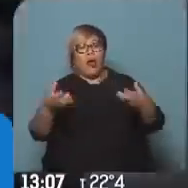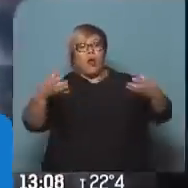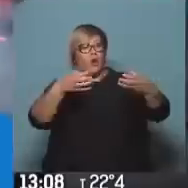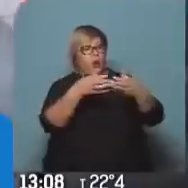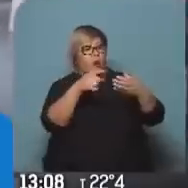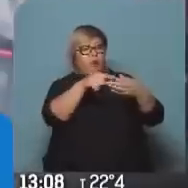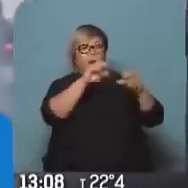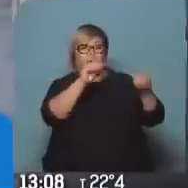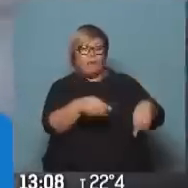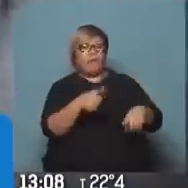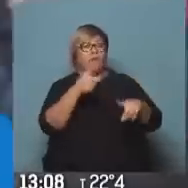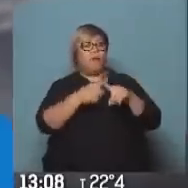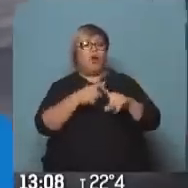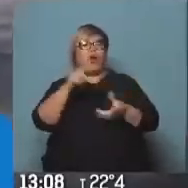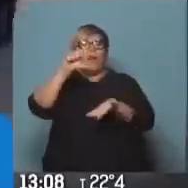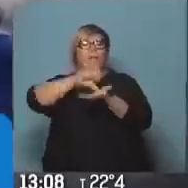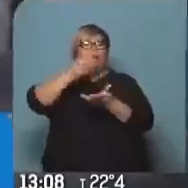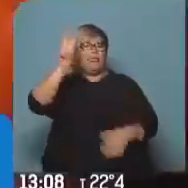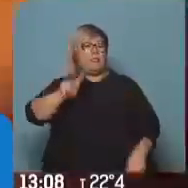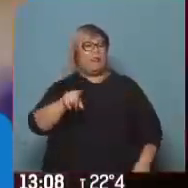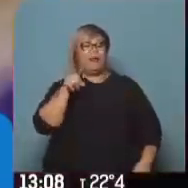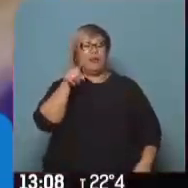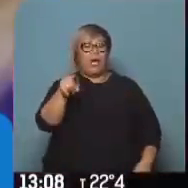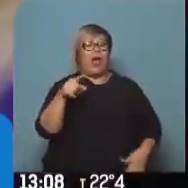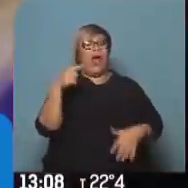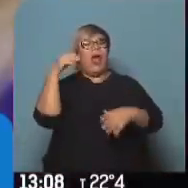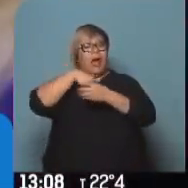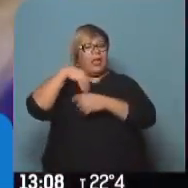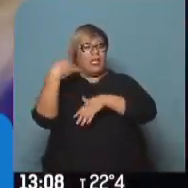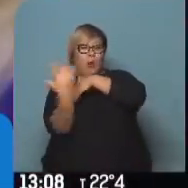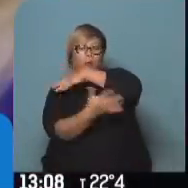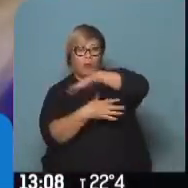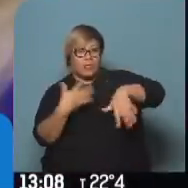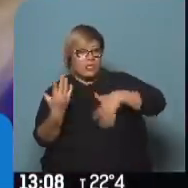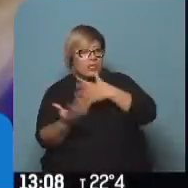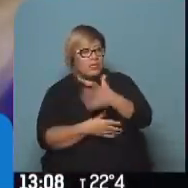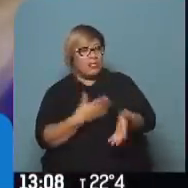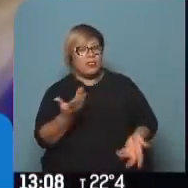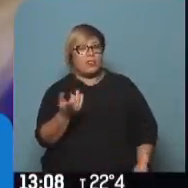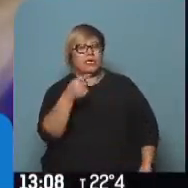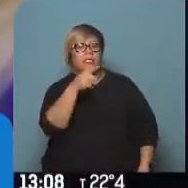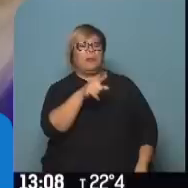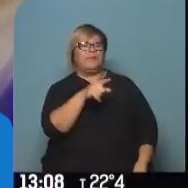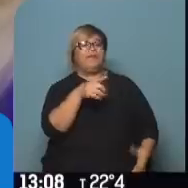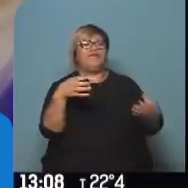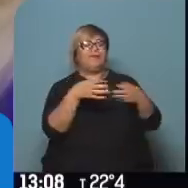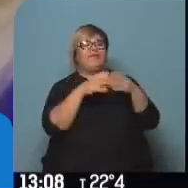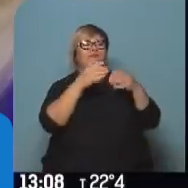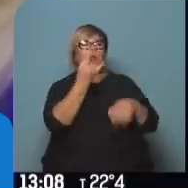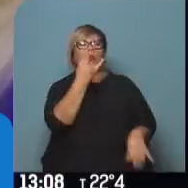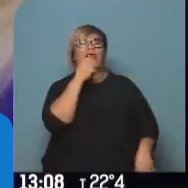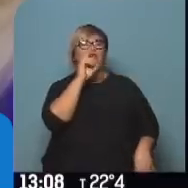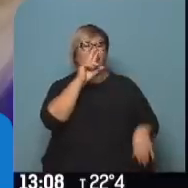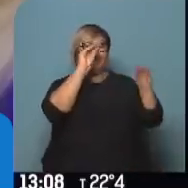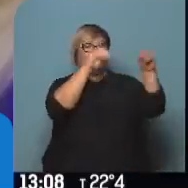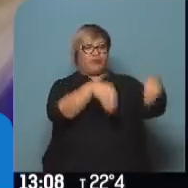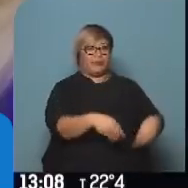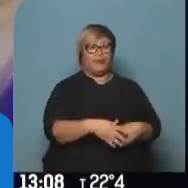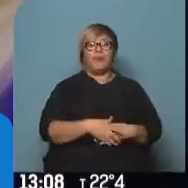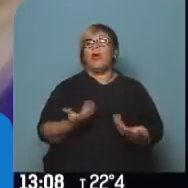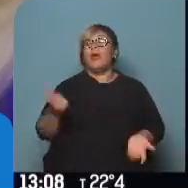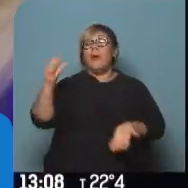crisis de Venezuela como eje central. Hay denuncias de crímenes de lesa humanidad. Son todos temas en los cuales creo que